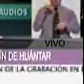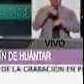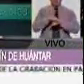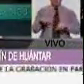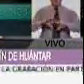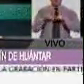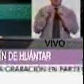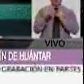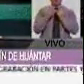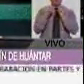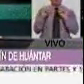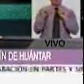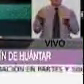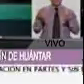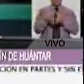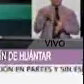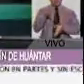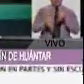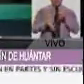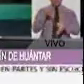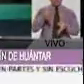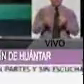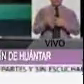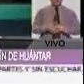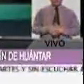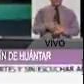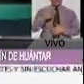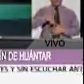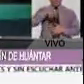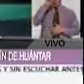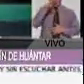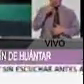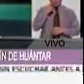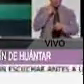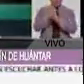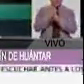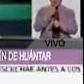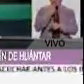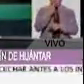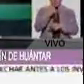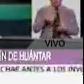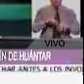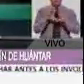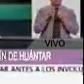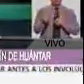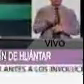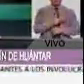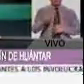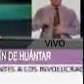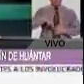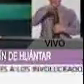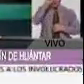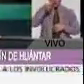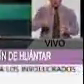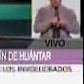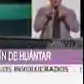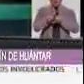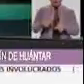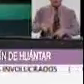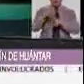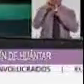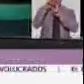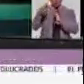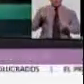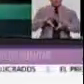sobre la independencia del Poder Judicial. El país es testigo que el gobierno del presidente Humala es